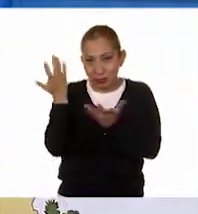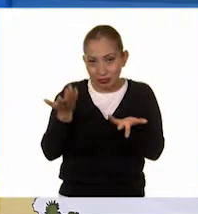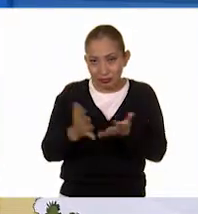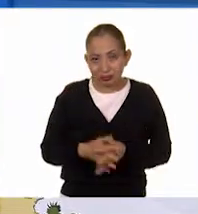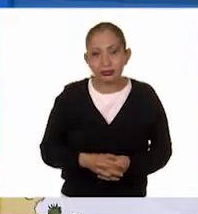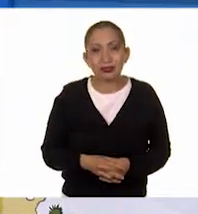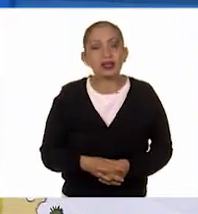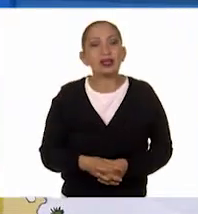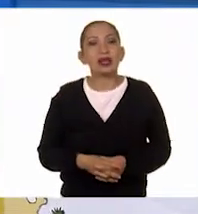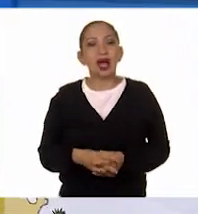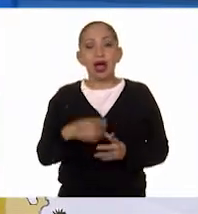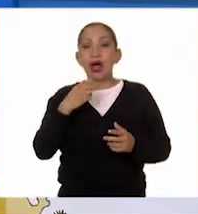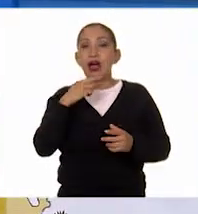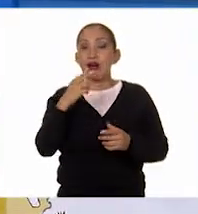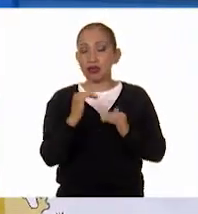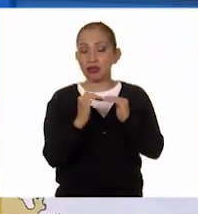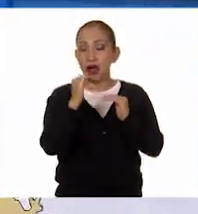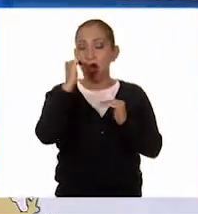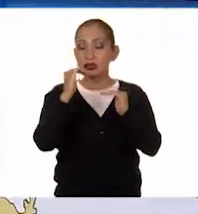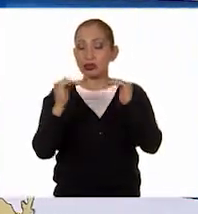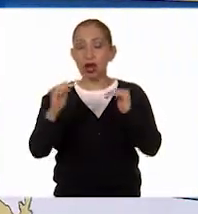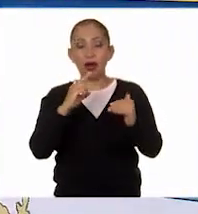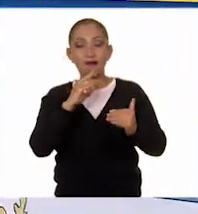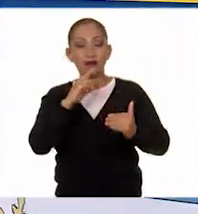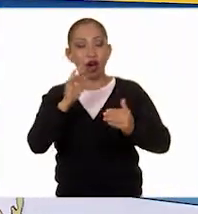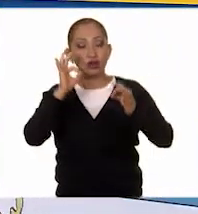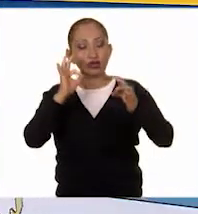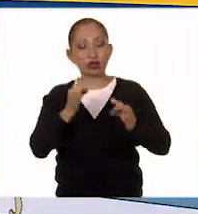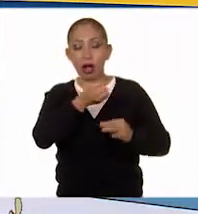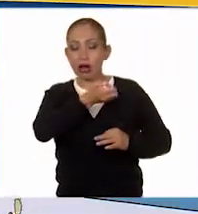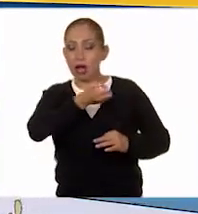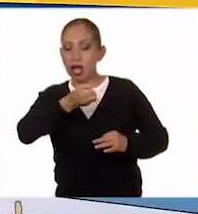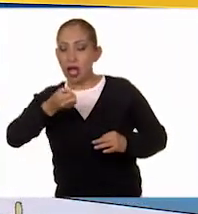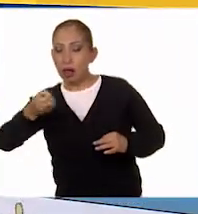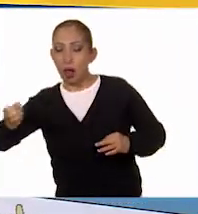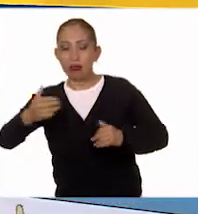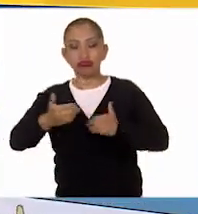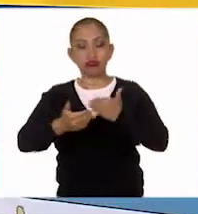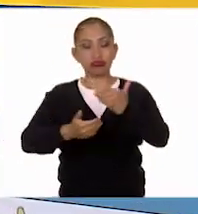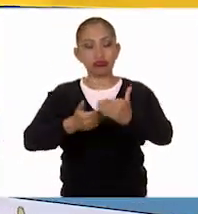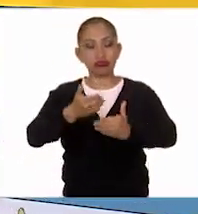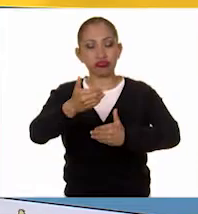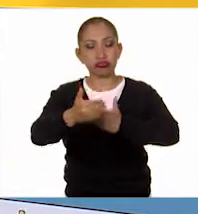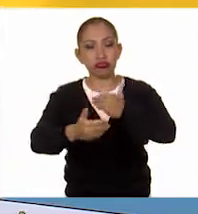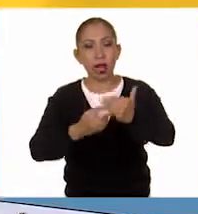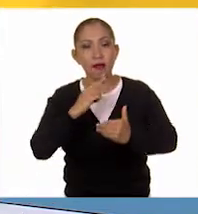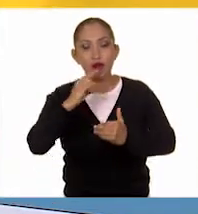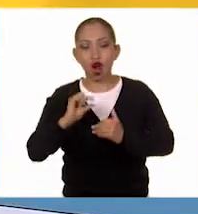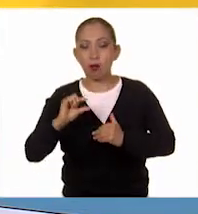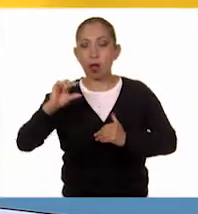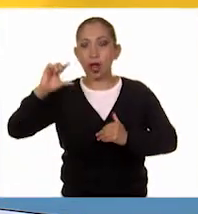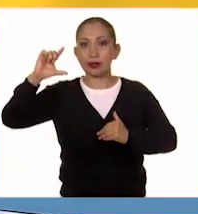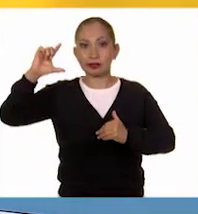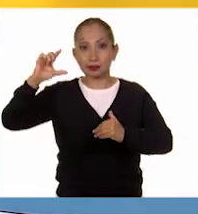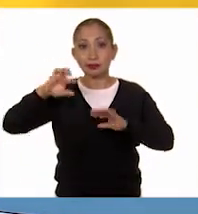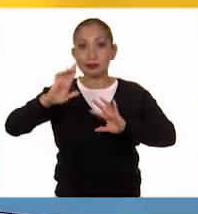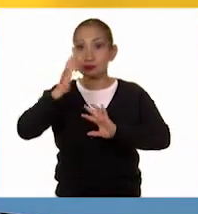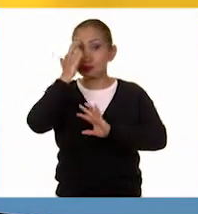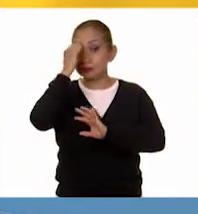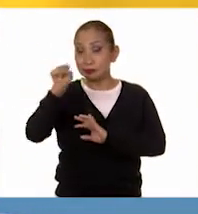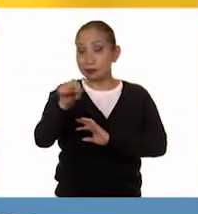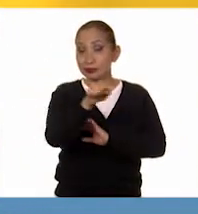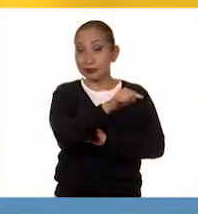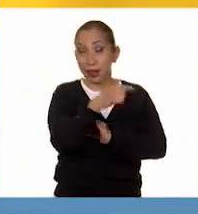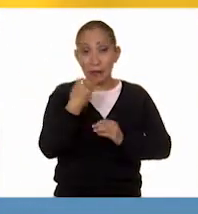momento: entonación, pronunciación, ritmo, fluidez y volumen. Recuerda que el lector